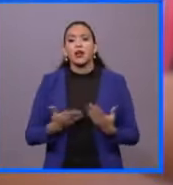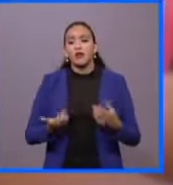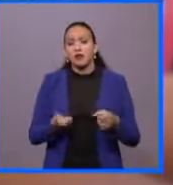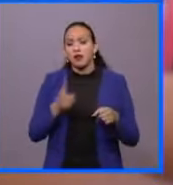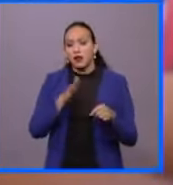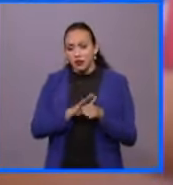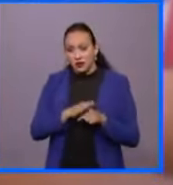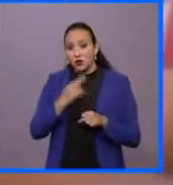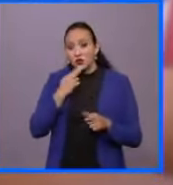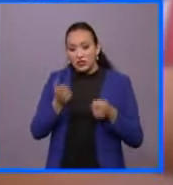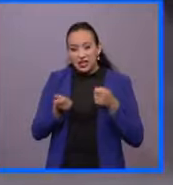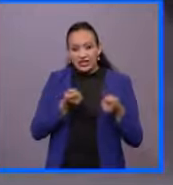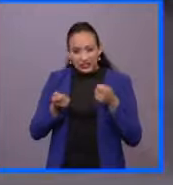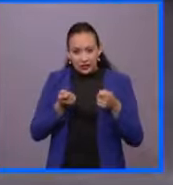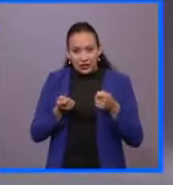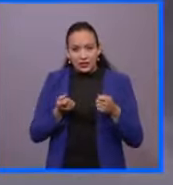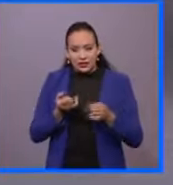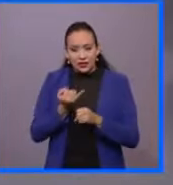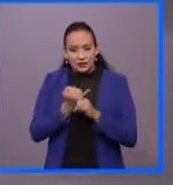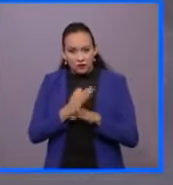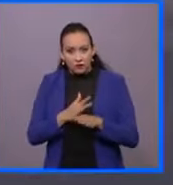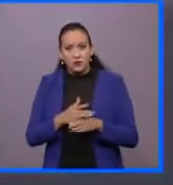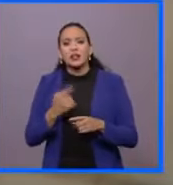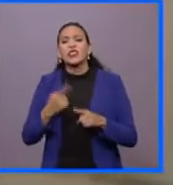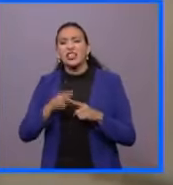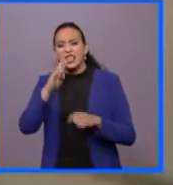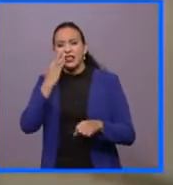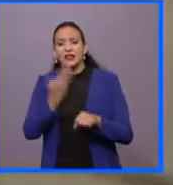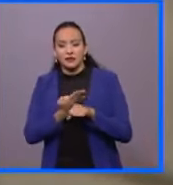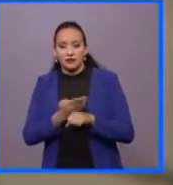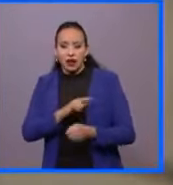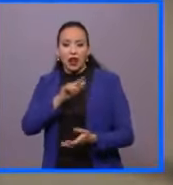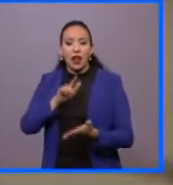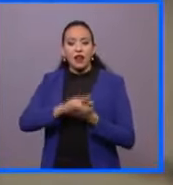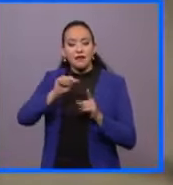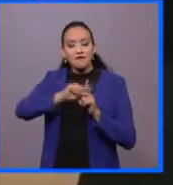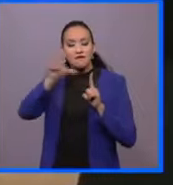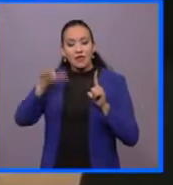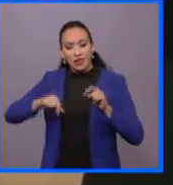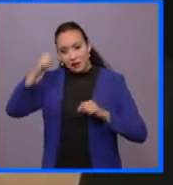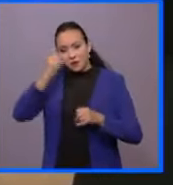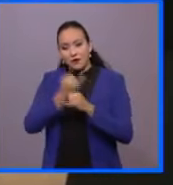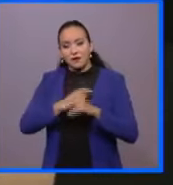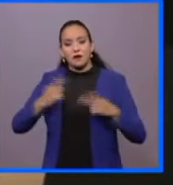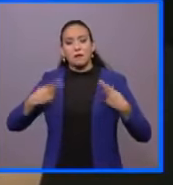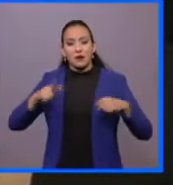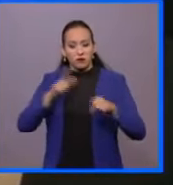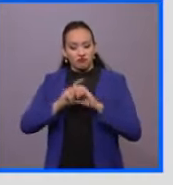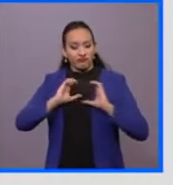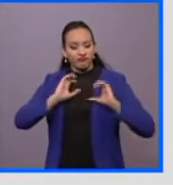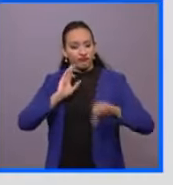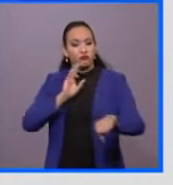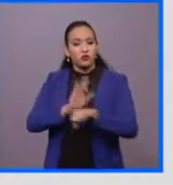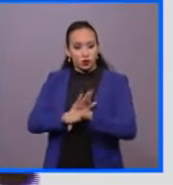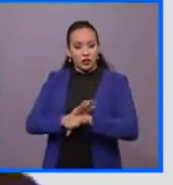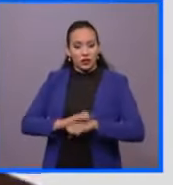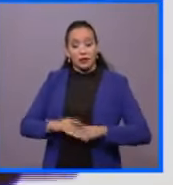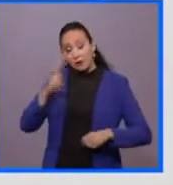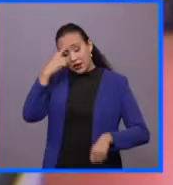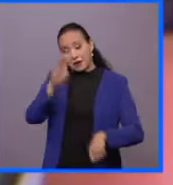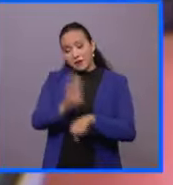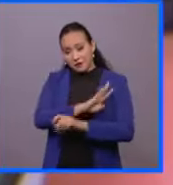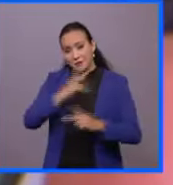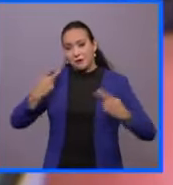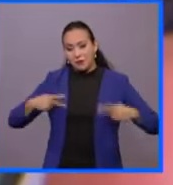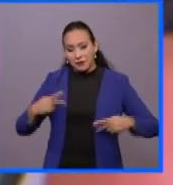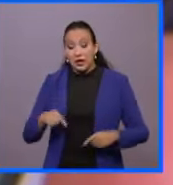administración y uso de esta información está regulada por la Ley Federal de Protección de Datos Personales en posesión de los particulares,